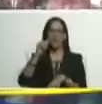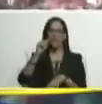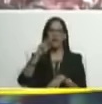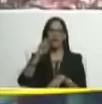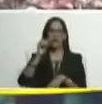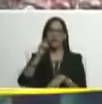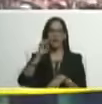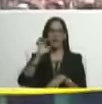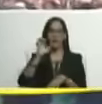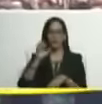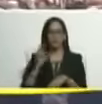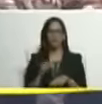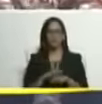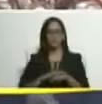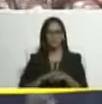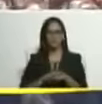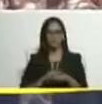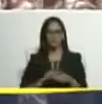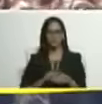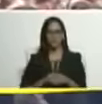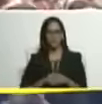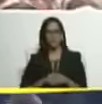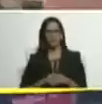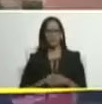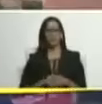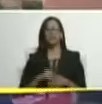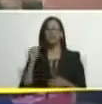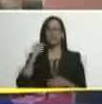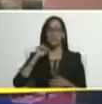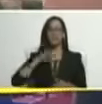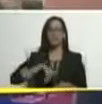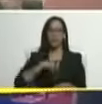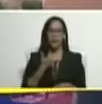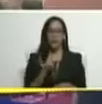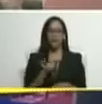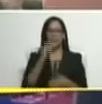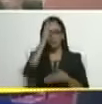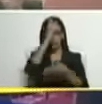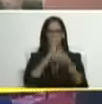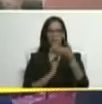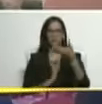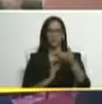Emblema de que sí se puede ser honesto.